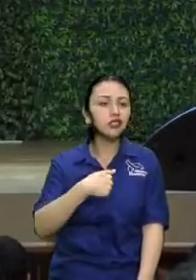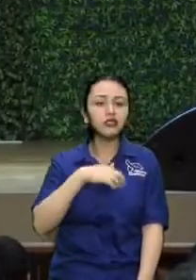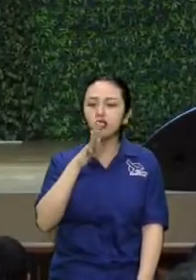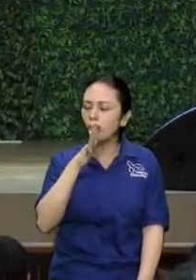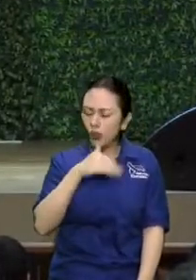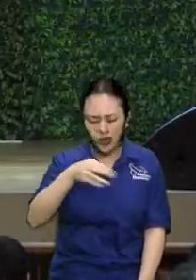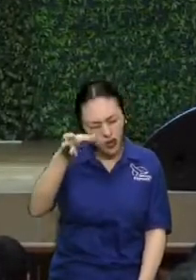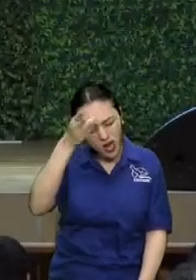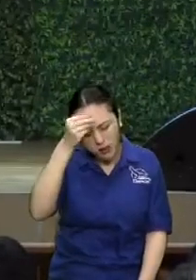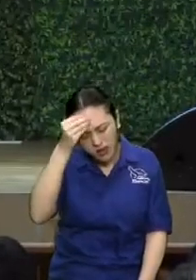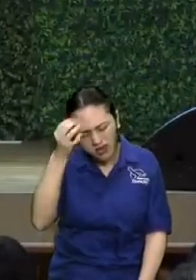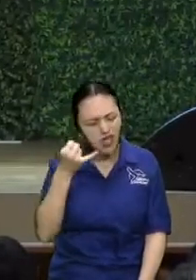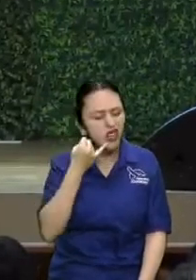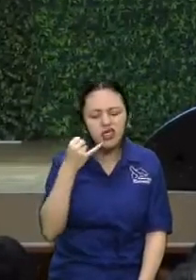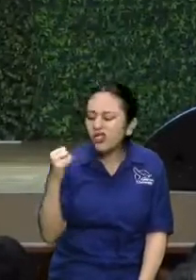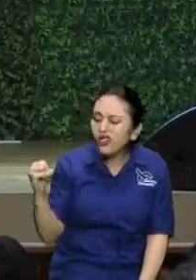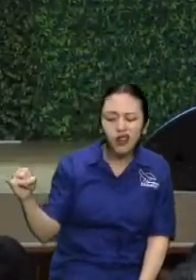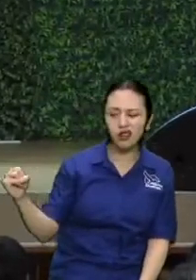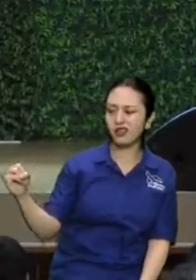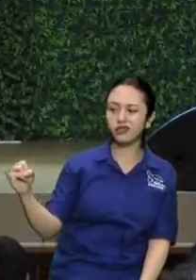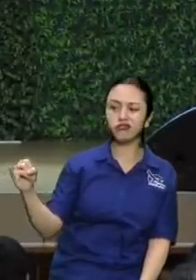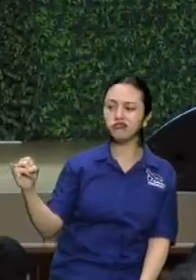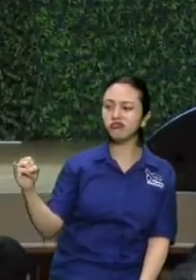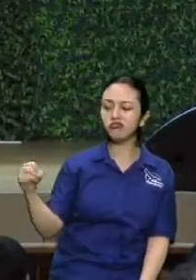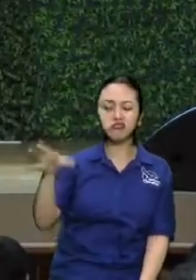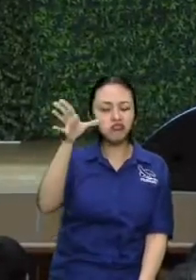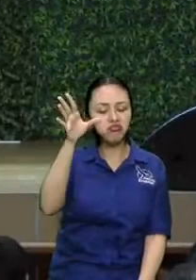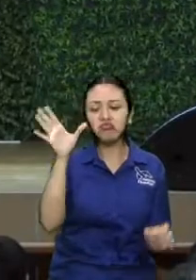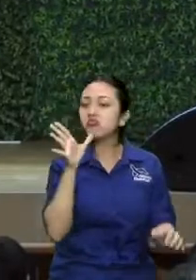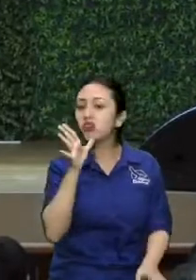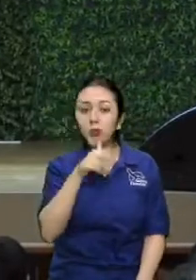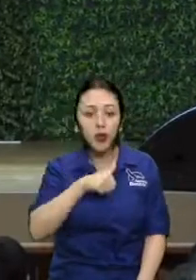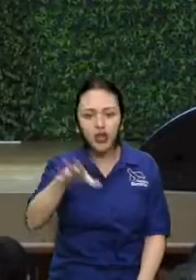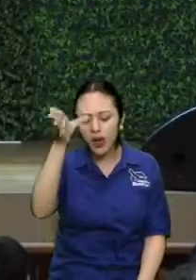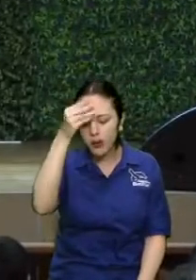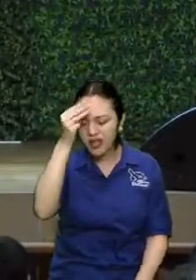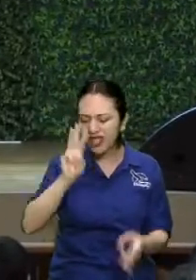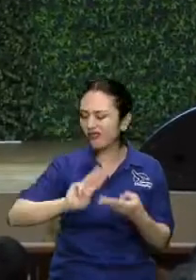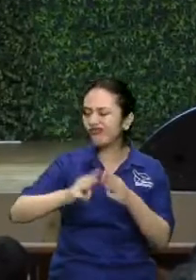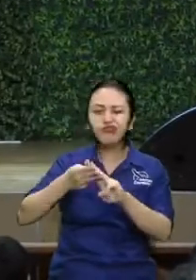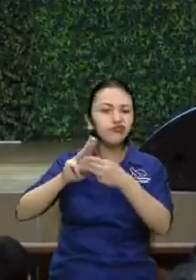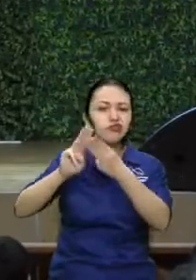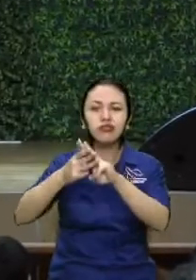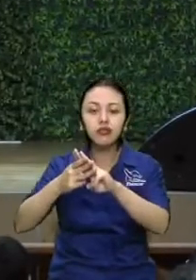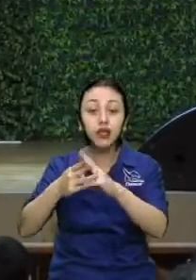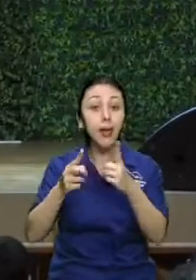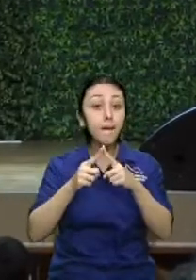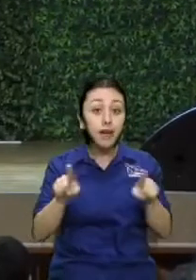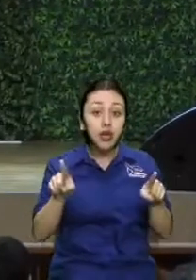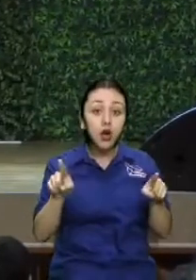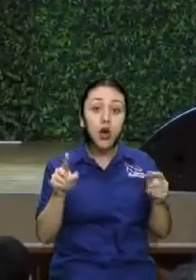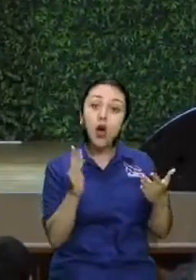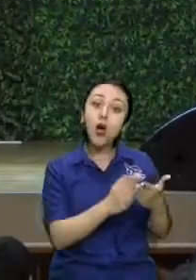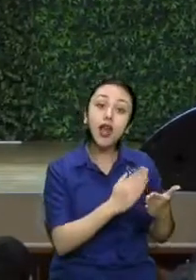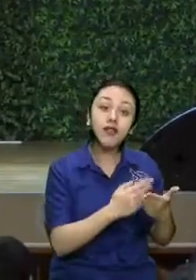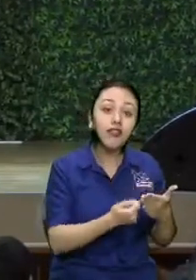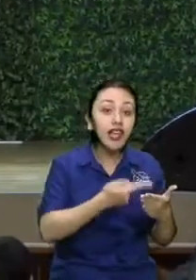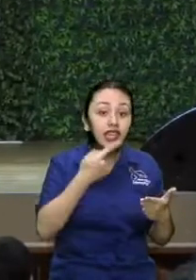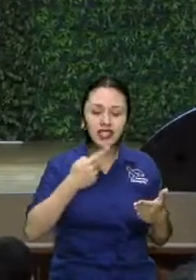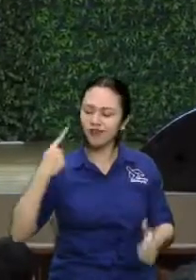por ningún lado, ni las matemáticas, dicen algunos estudiantes. Pero no dice la Biblia que todo puedes, hasta hablar en lenguas, hermano. Ya no en